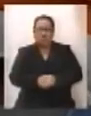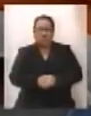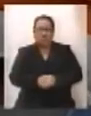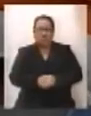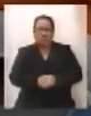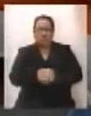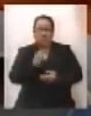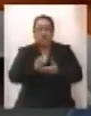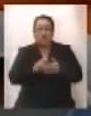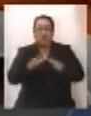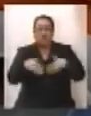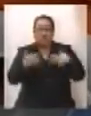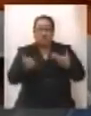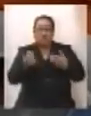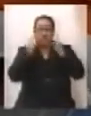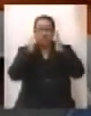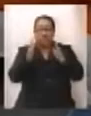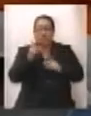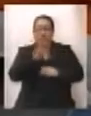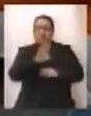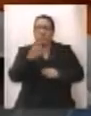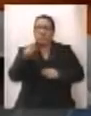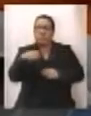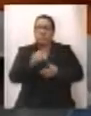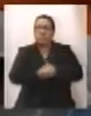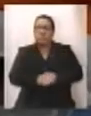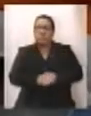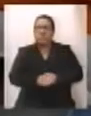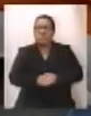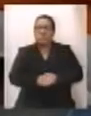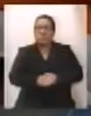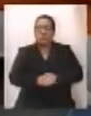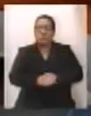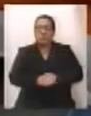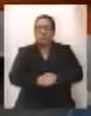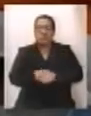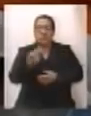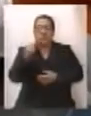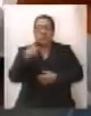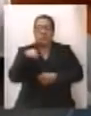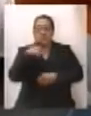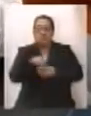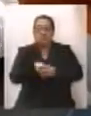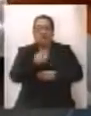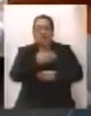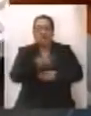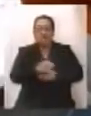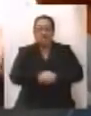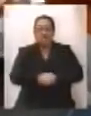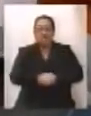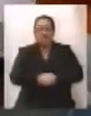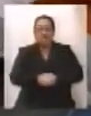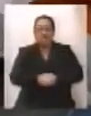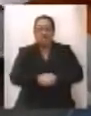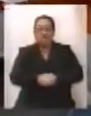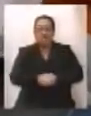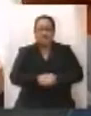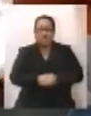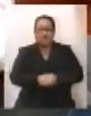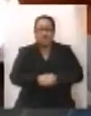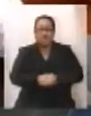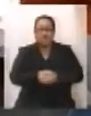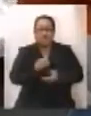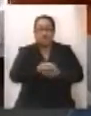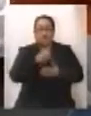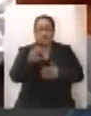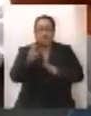mayor posibilidad de atender sus necesidades. Y por eso nosotros hemos votado a favor, porque en parte